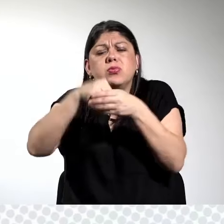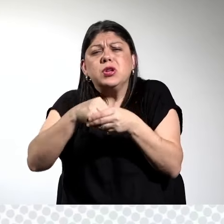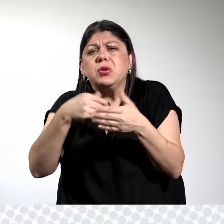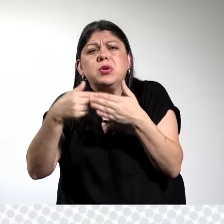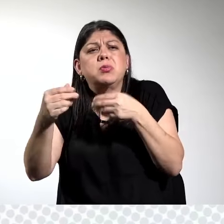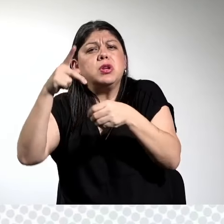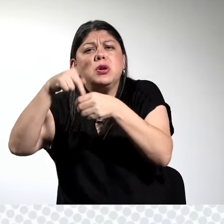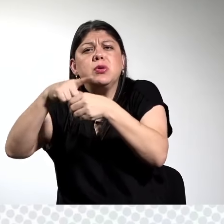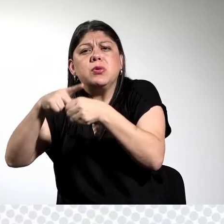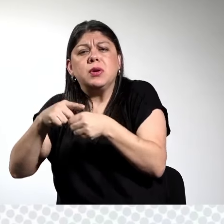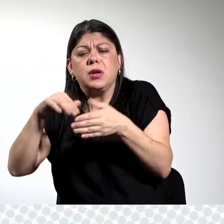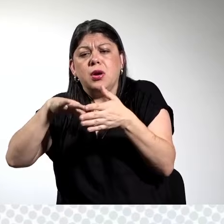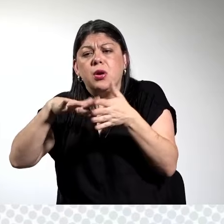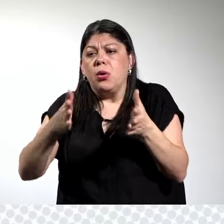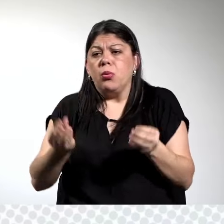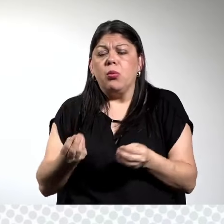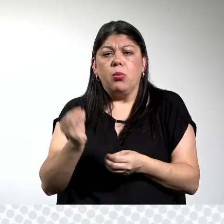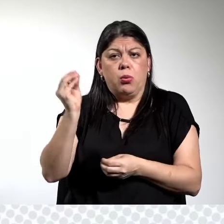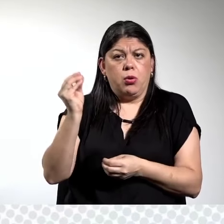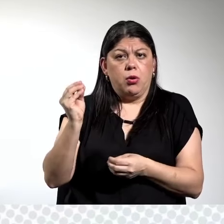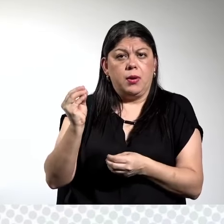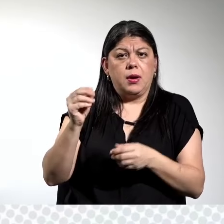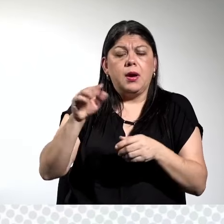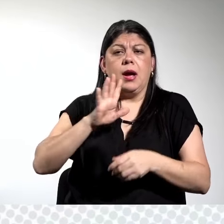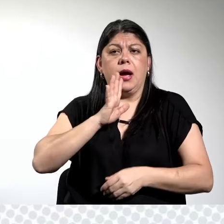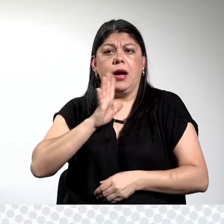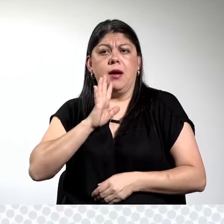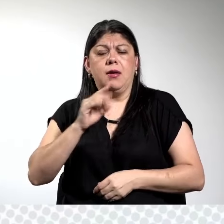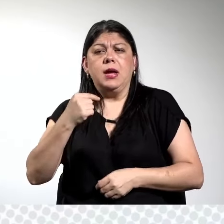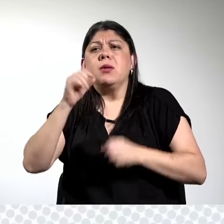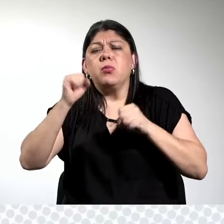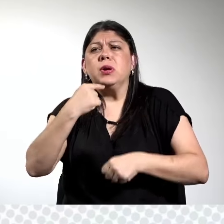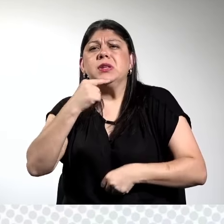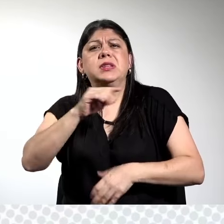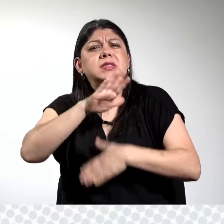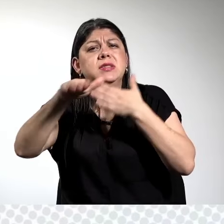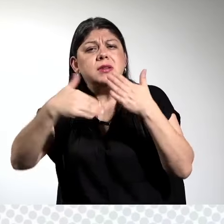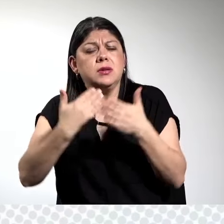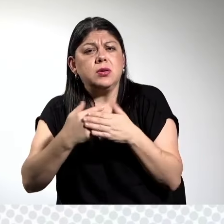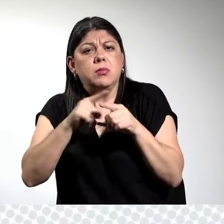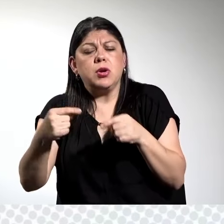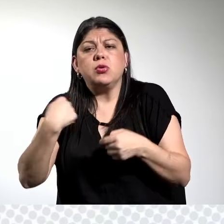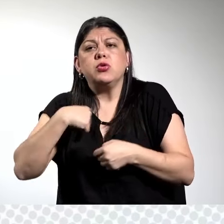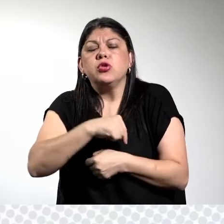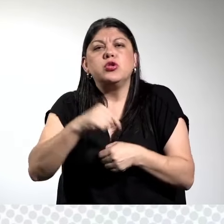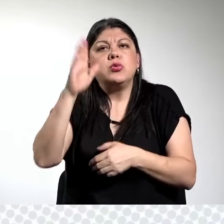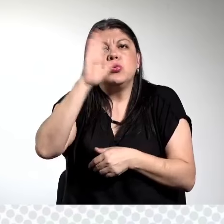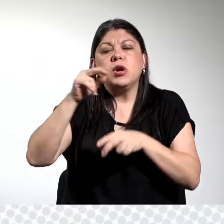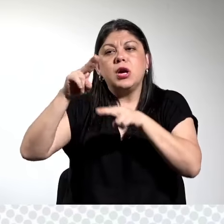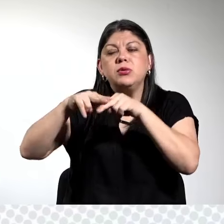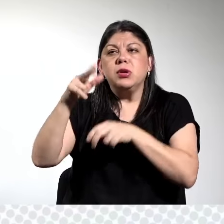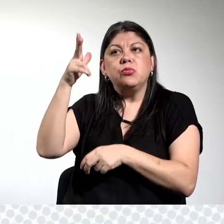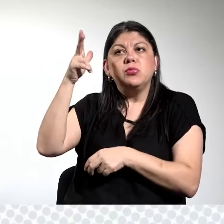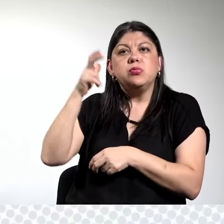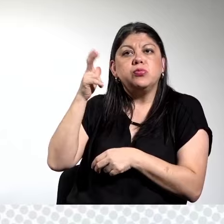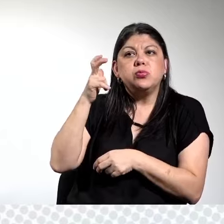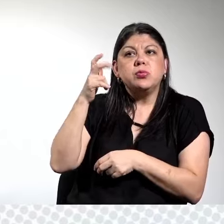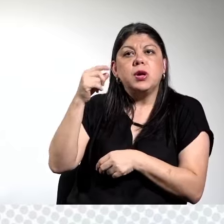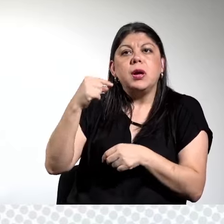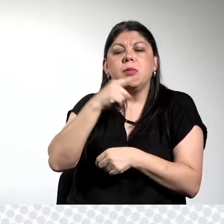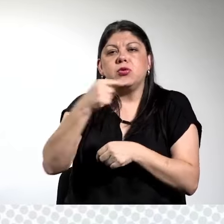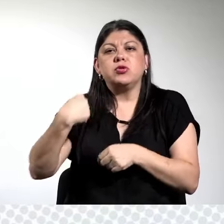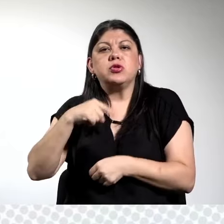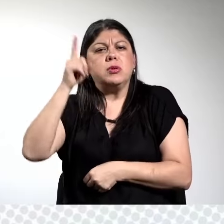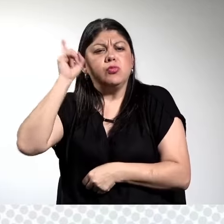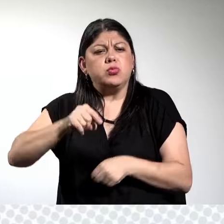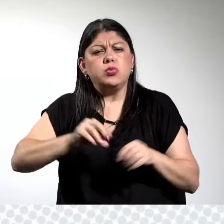es, usted pone un adolescente, una persona joven a hablar, le va a decir todo. El problema es que no nos sentamos a escucharles, solo queremos decirles qué hacer todo el día y